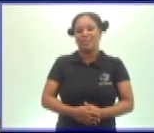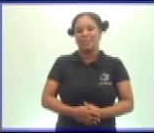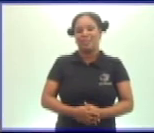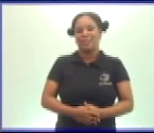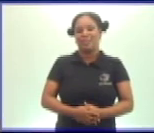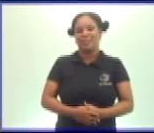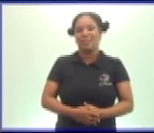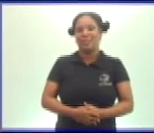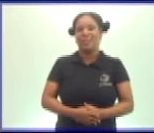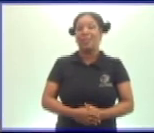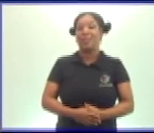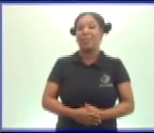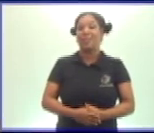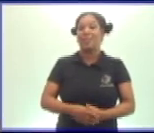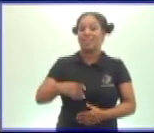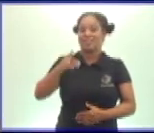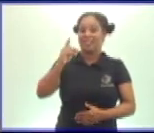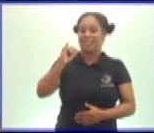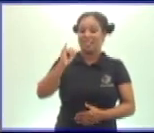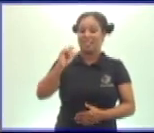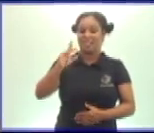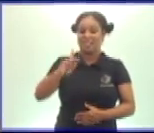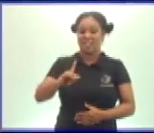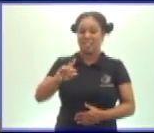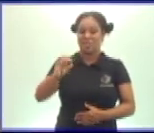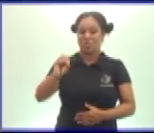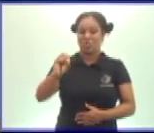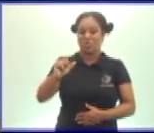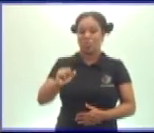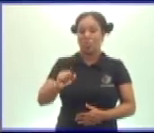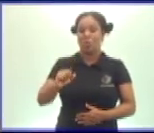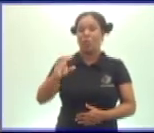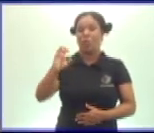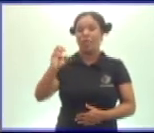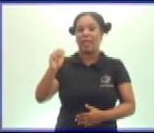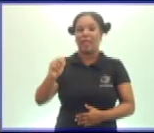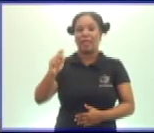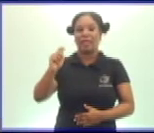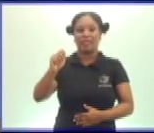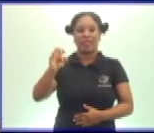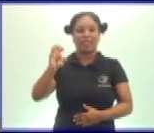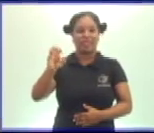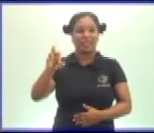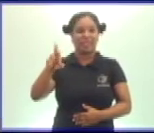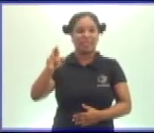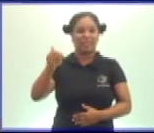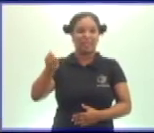Diyodo en tetracloruro de carbono y agua.